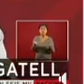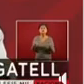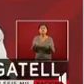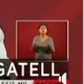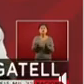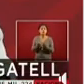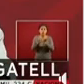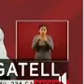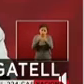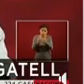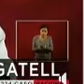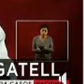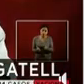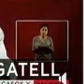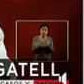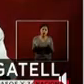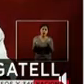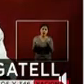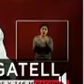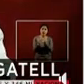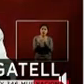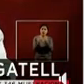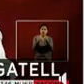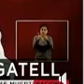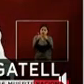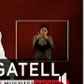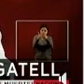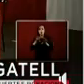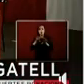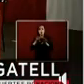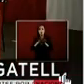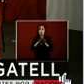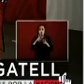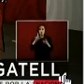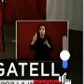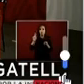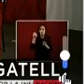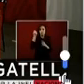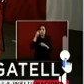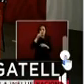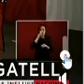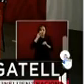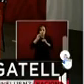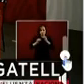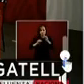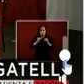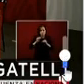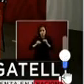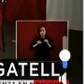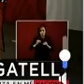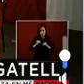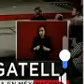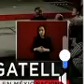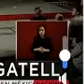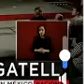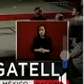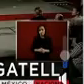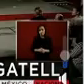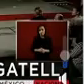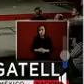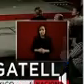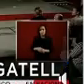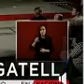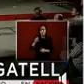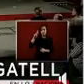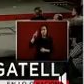quédate en casa el pasado 28 de marzo el subsecretario de salud hugo lópez gatell hacía